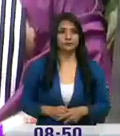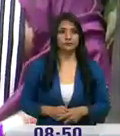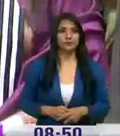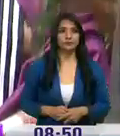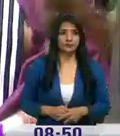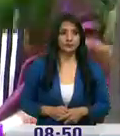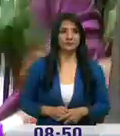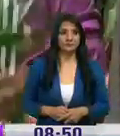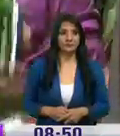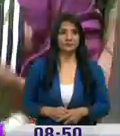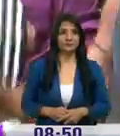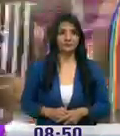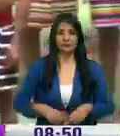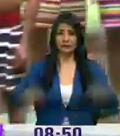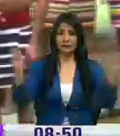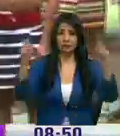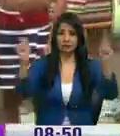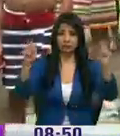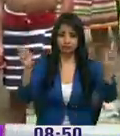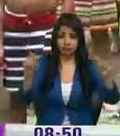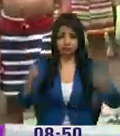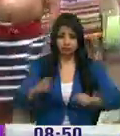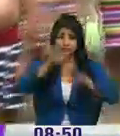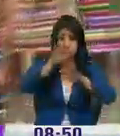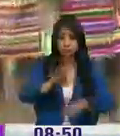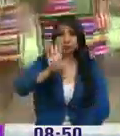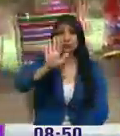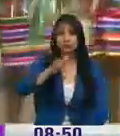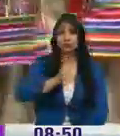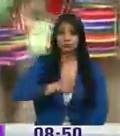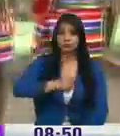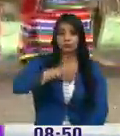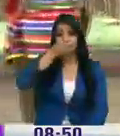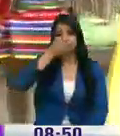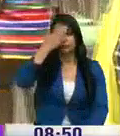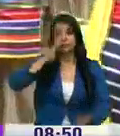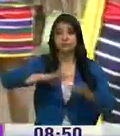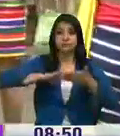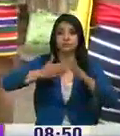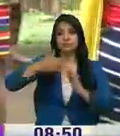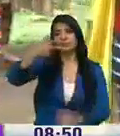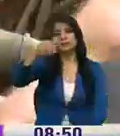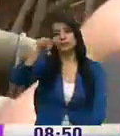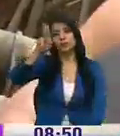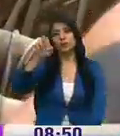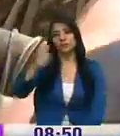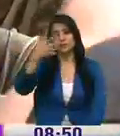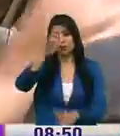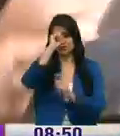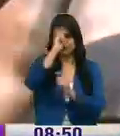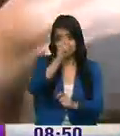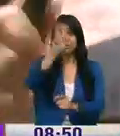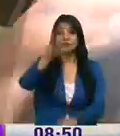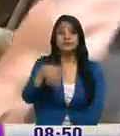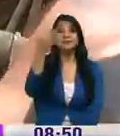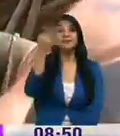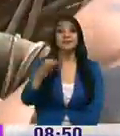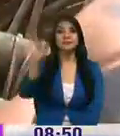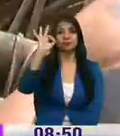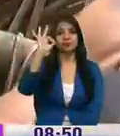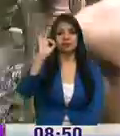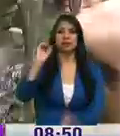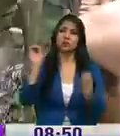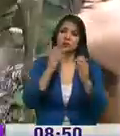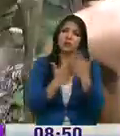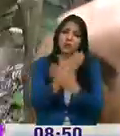Con concursos, rituales y ceremonias propias de la etnia Sáchila, la comuna Chihuilpe celebrará el Kazama 2019 o Nuevo